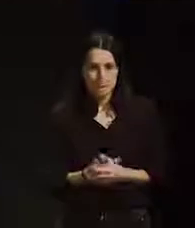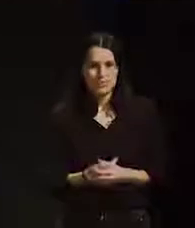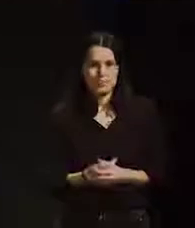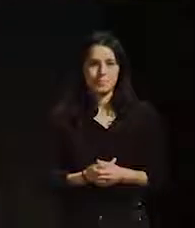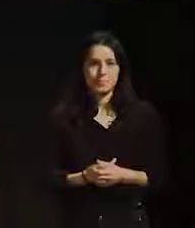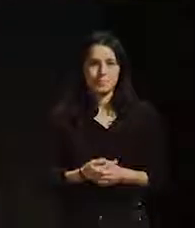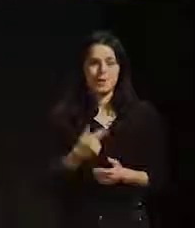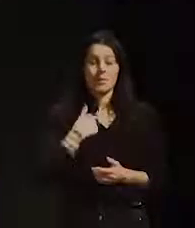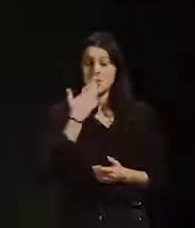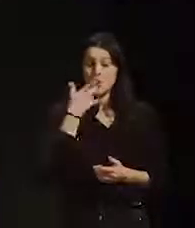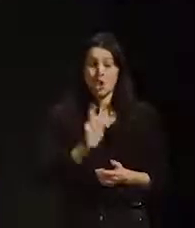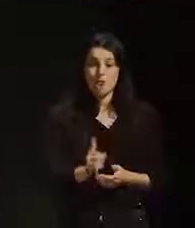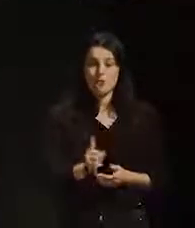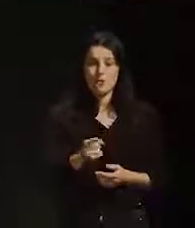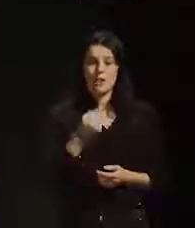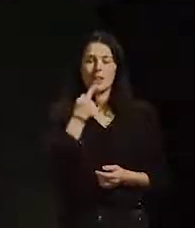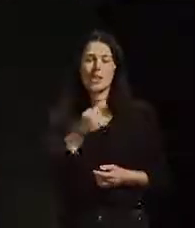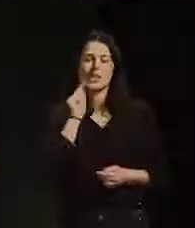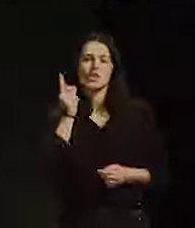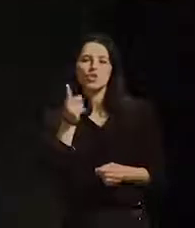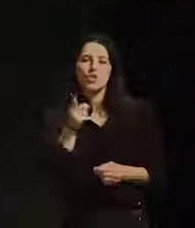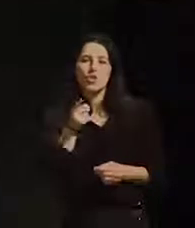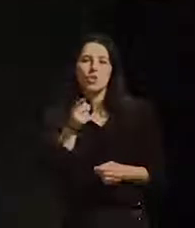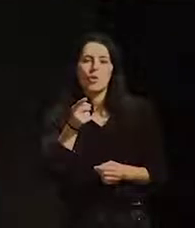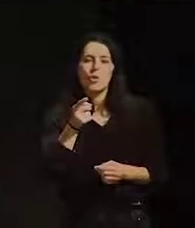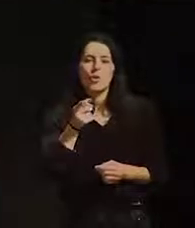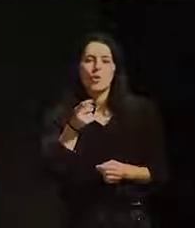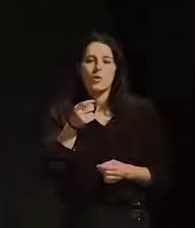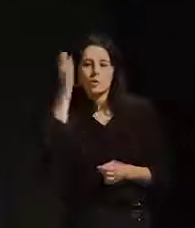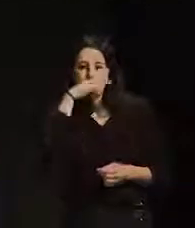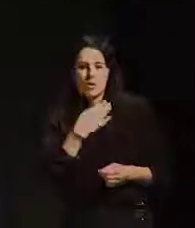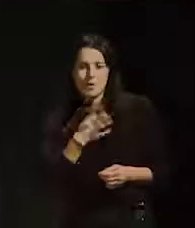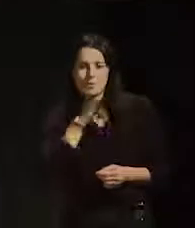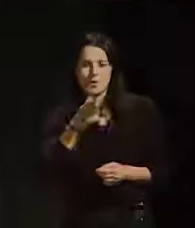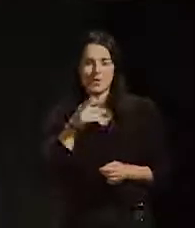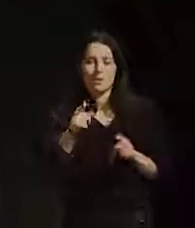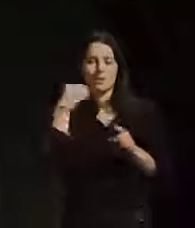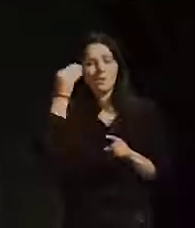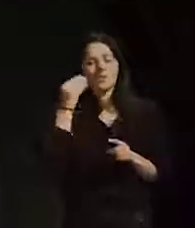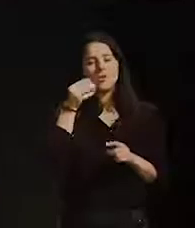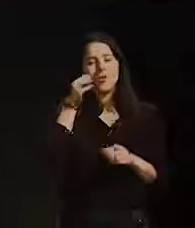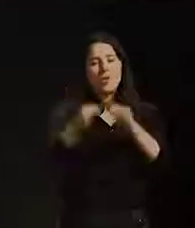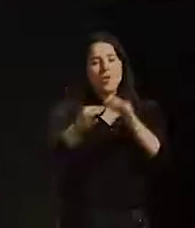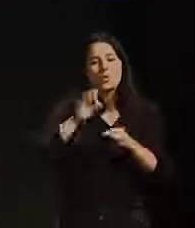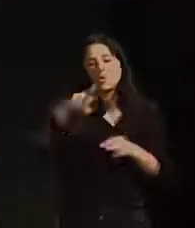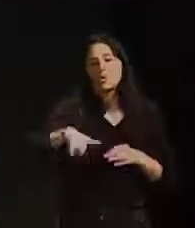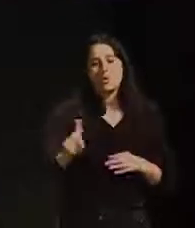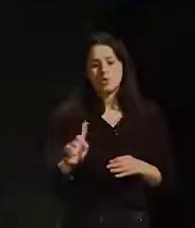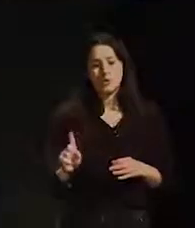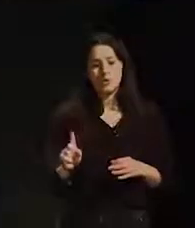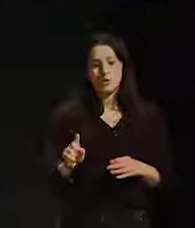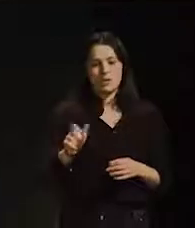me gusta llamarle solo, porque no es un solo, es